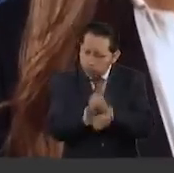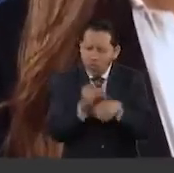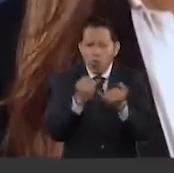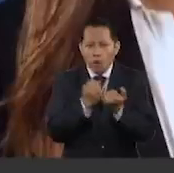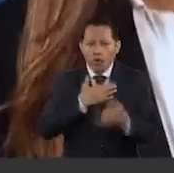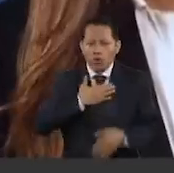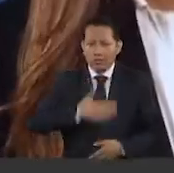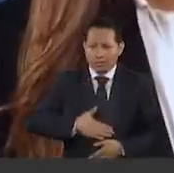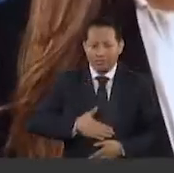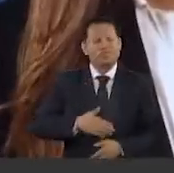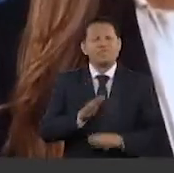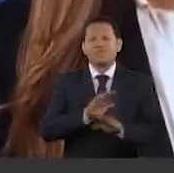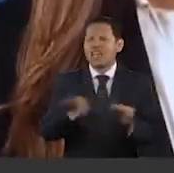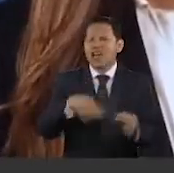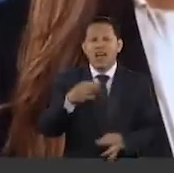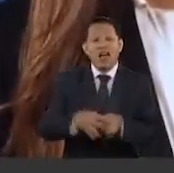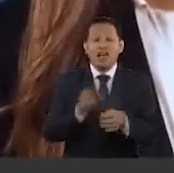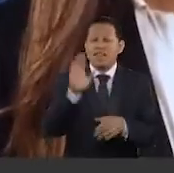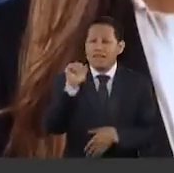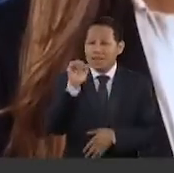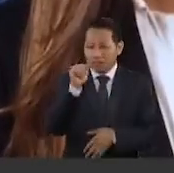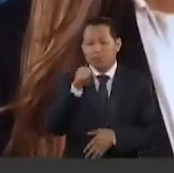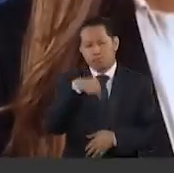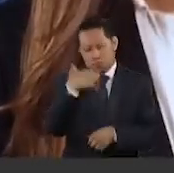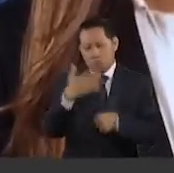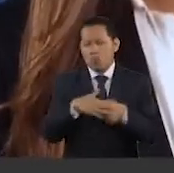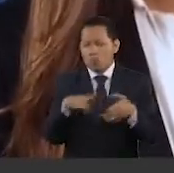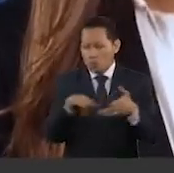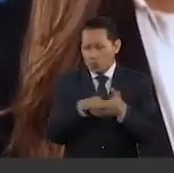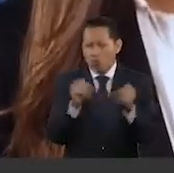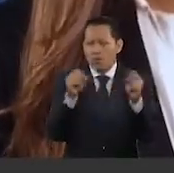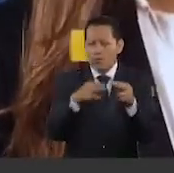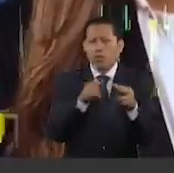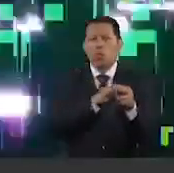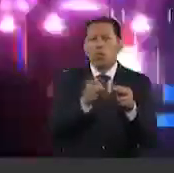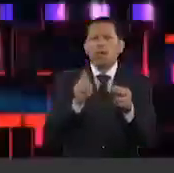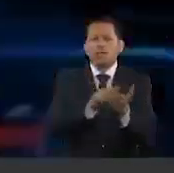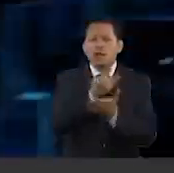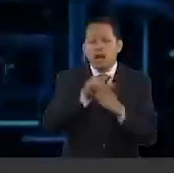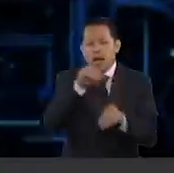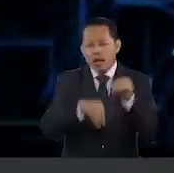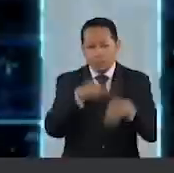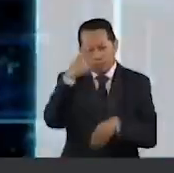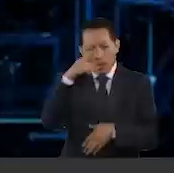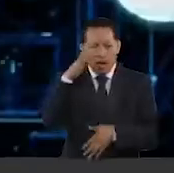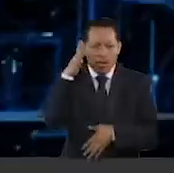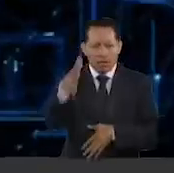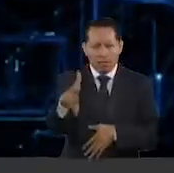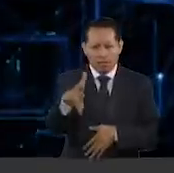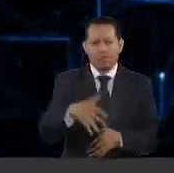Me despido de ustedes, pero nos veremos pronto aquí donde las leyes construyen el futuro.